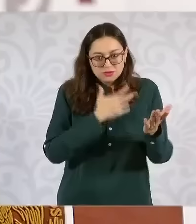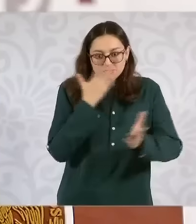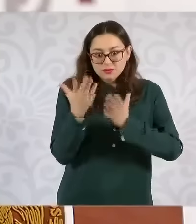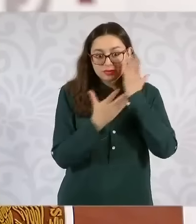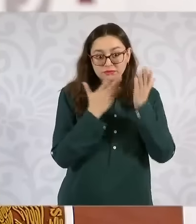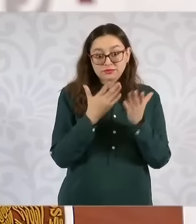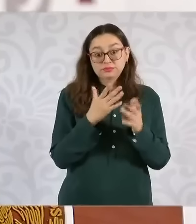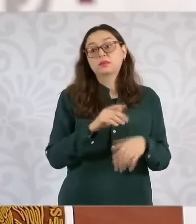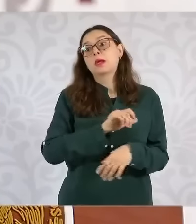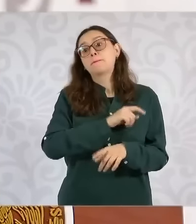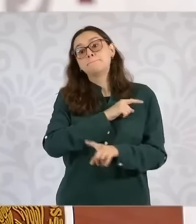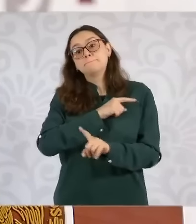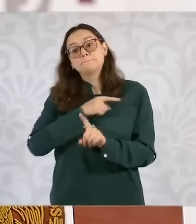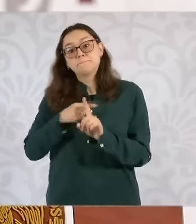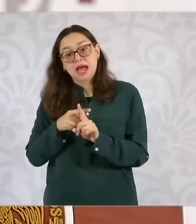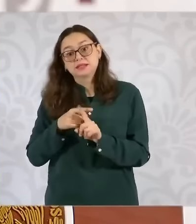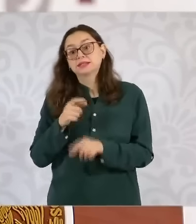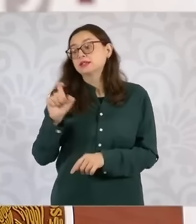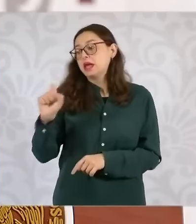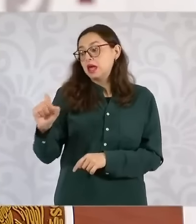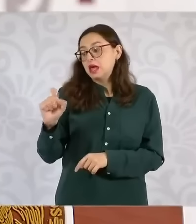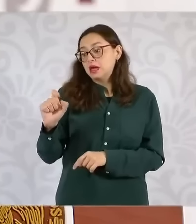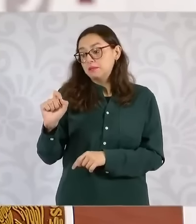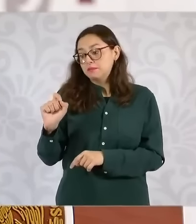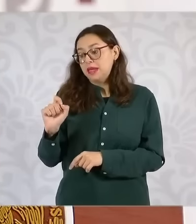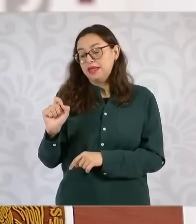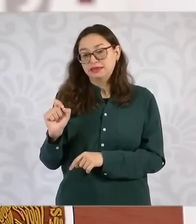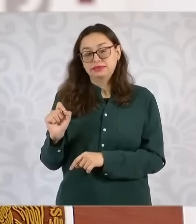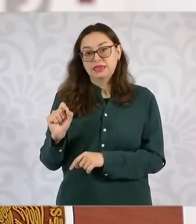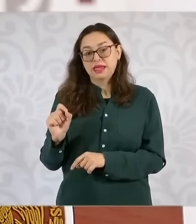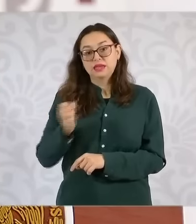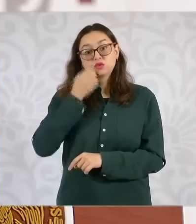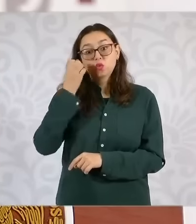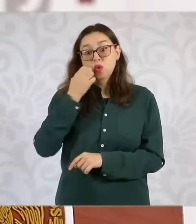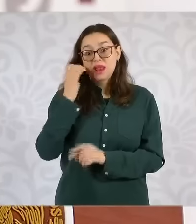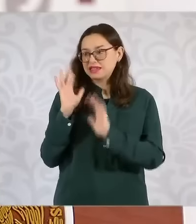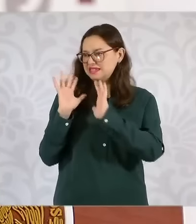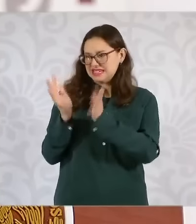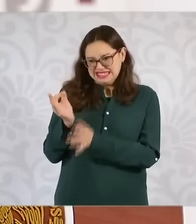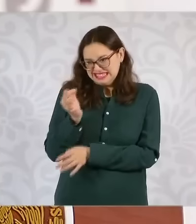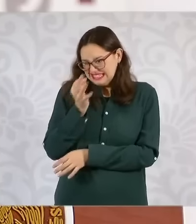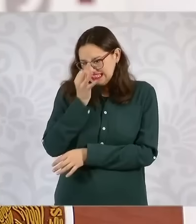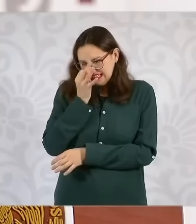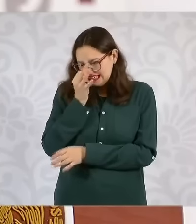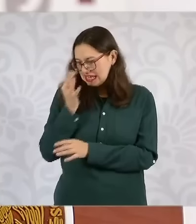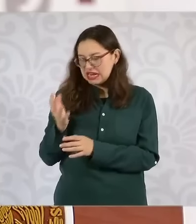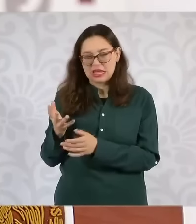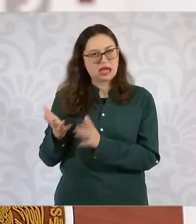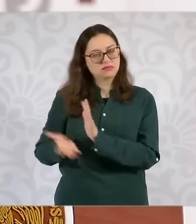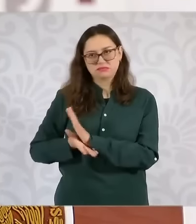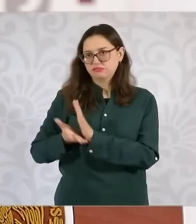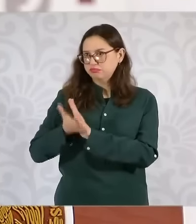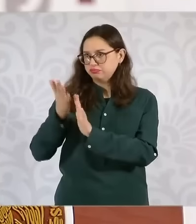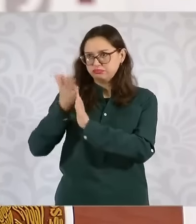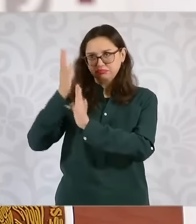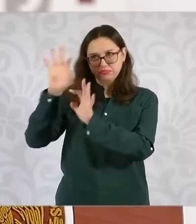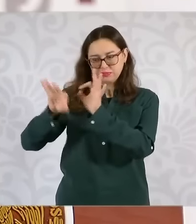sedes que están en proceso de terminar estudios preliminares, de hacer mecánica de suelos, etcétera, y ya